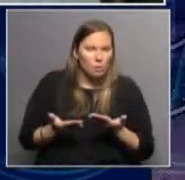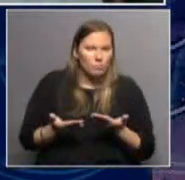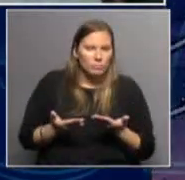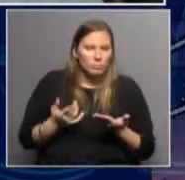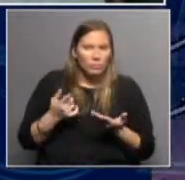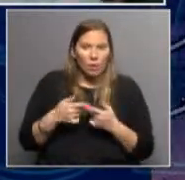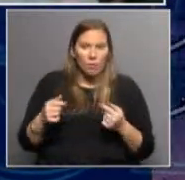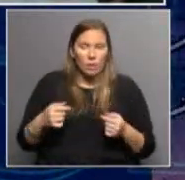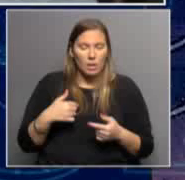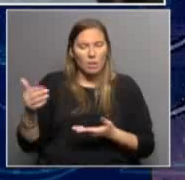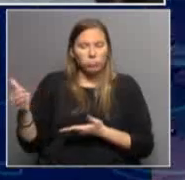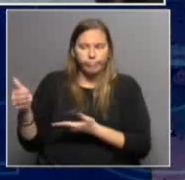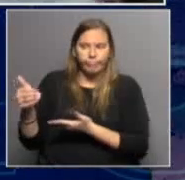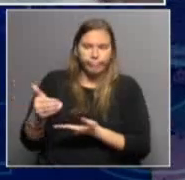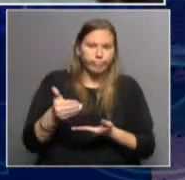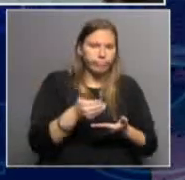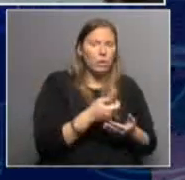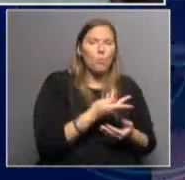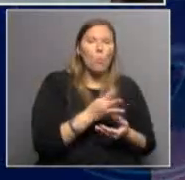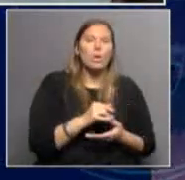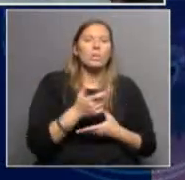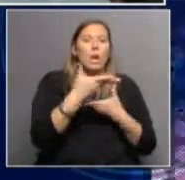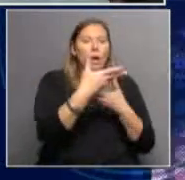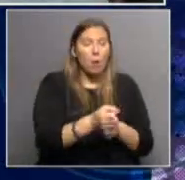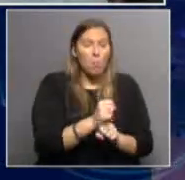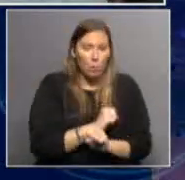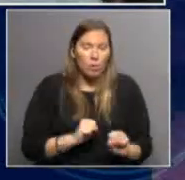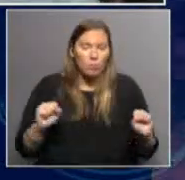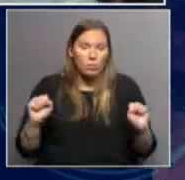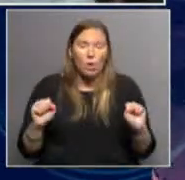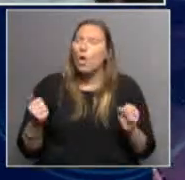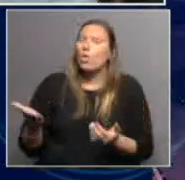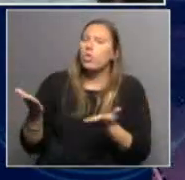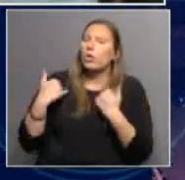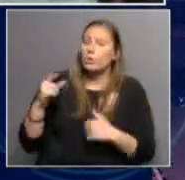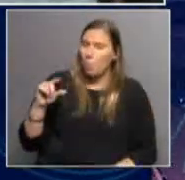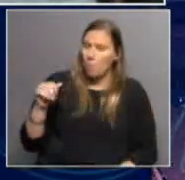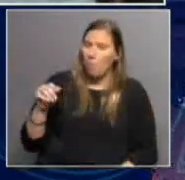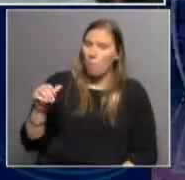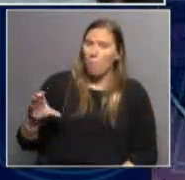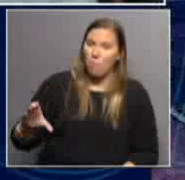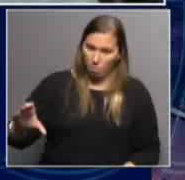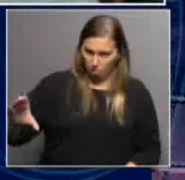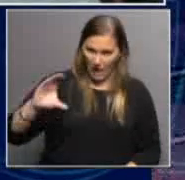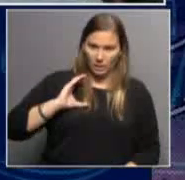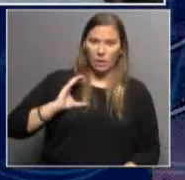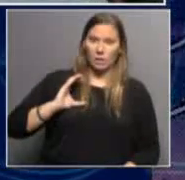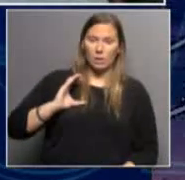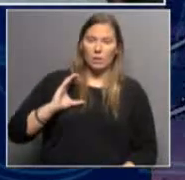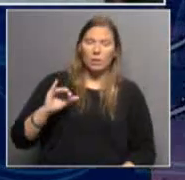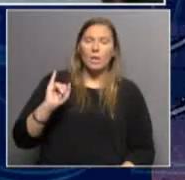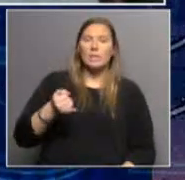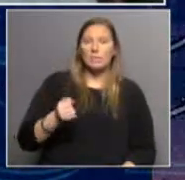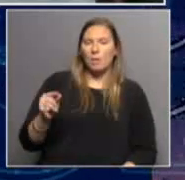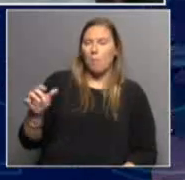que estamos recolectando, a ver a cuántas ayudas podemos llegar. Las donaciones son en dinero, ¿no? Las donaciones son